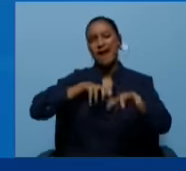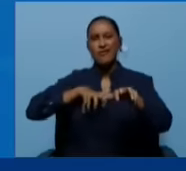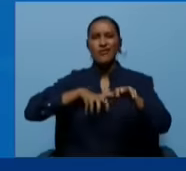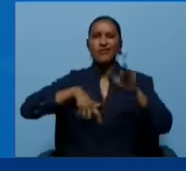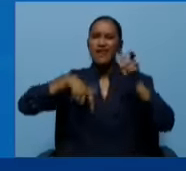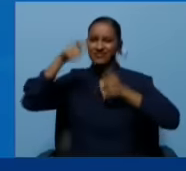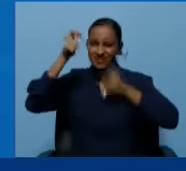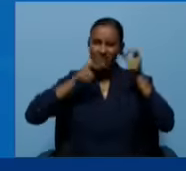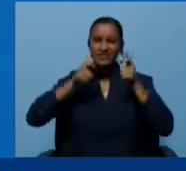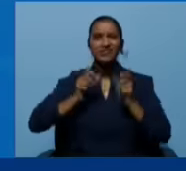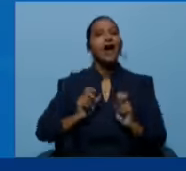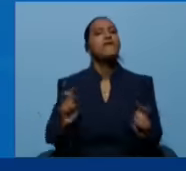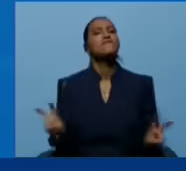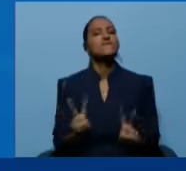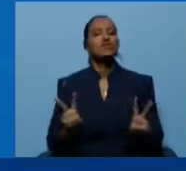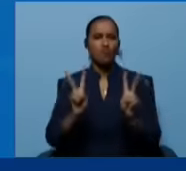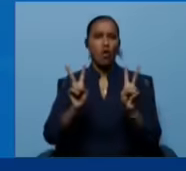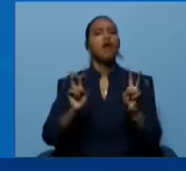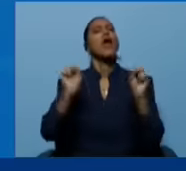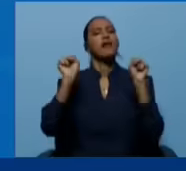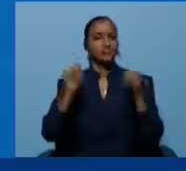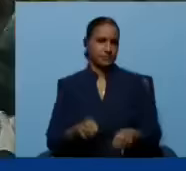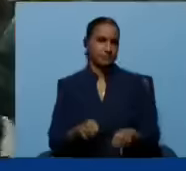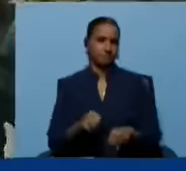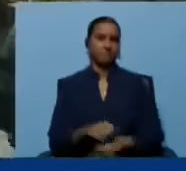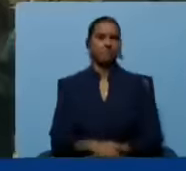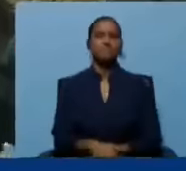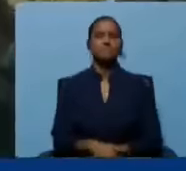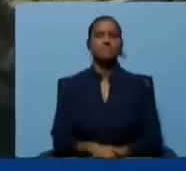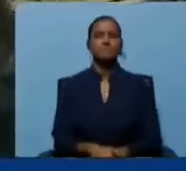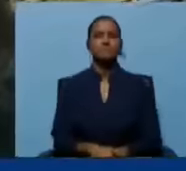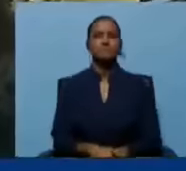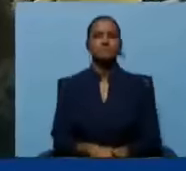victoria, hermanos y hermanas del alba.